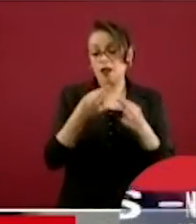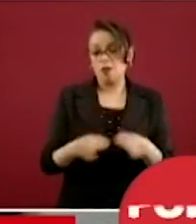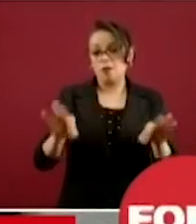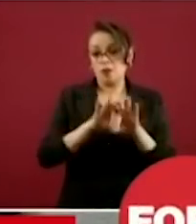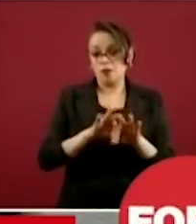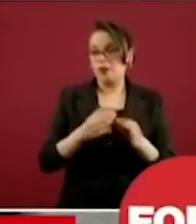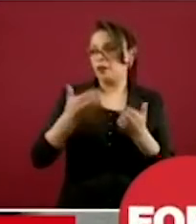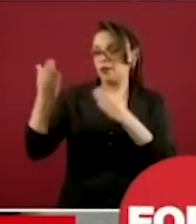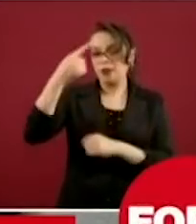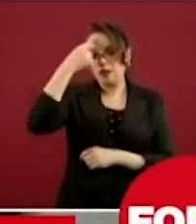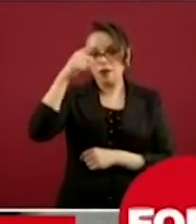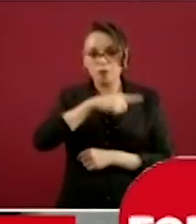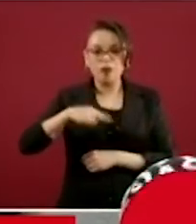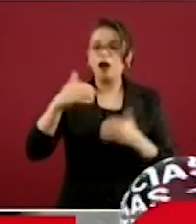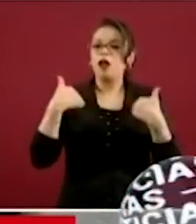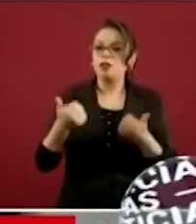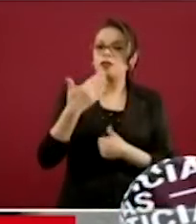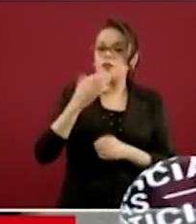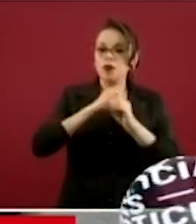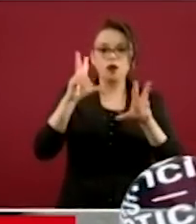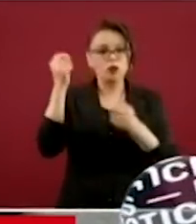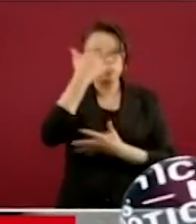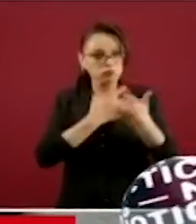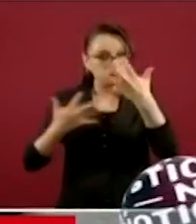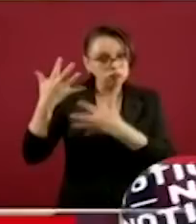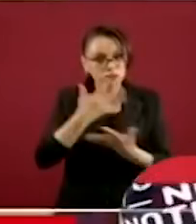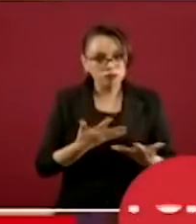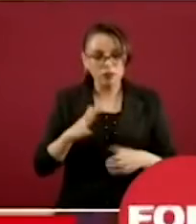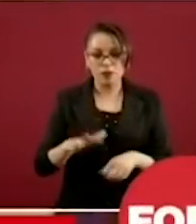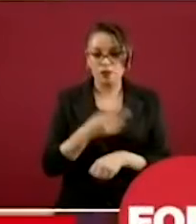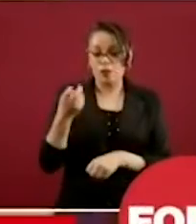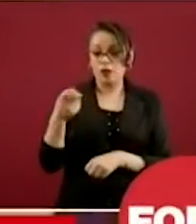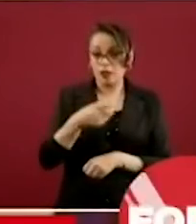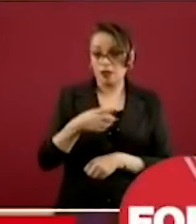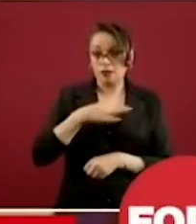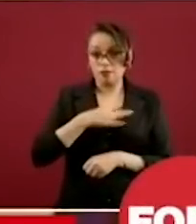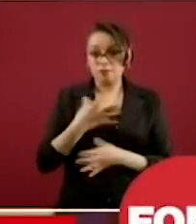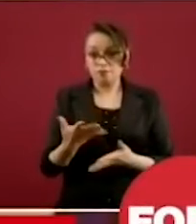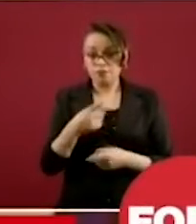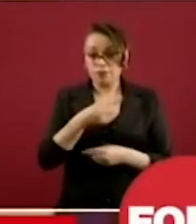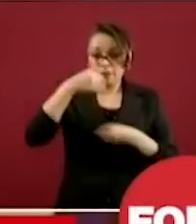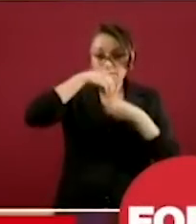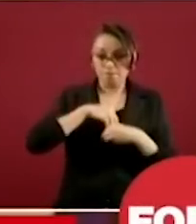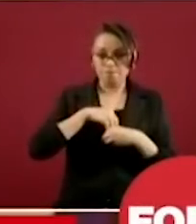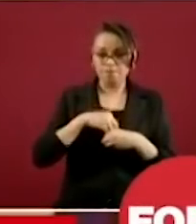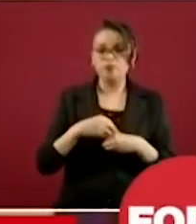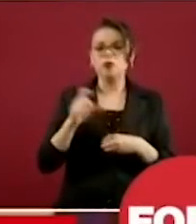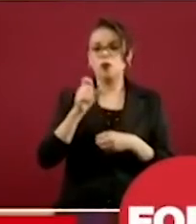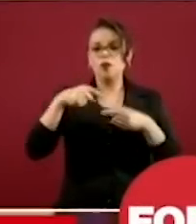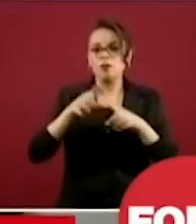inadecuada, que recordemos que estamos ante una enfermedad que tiene un periodo de incubación que fluctúa entre los 5 y los 6